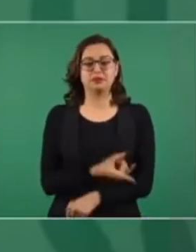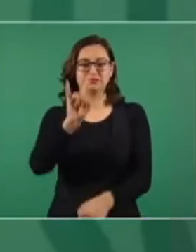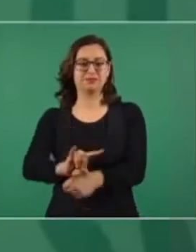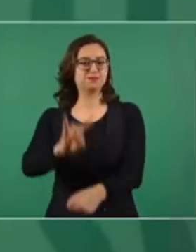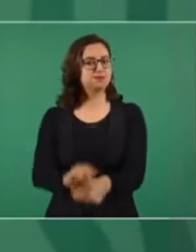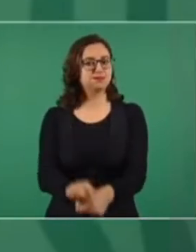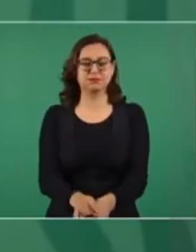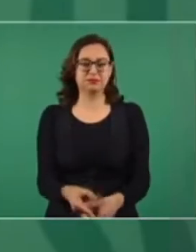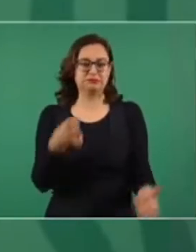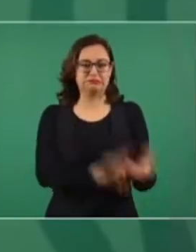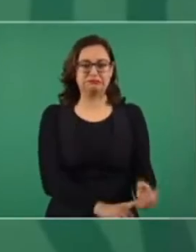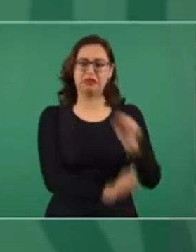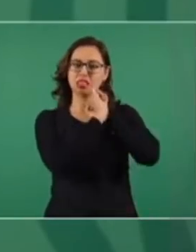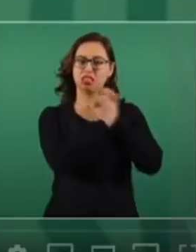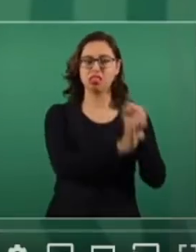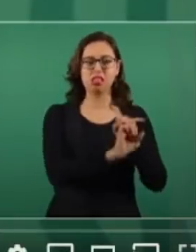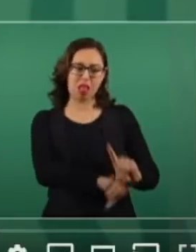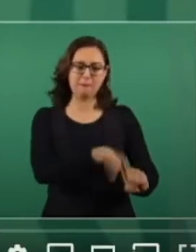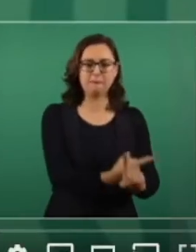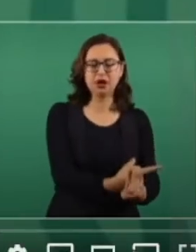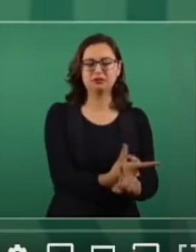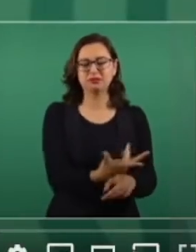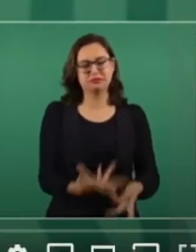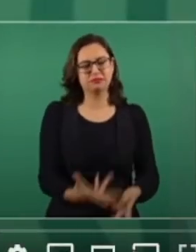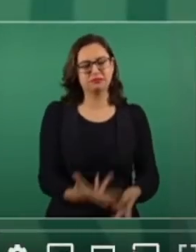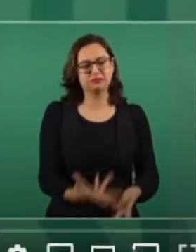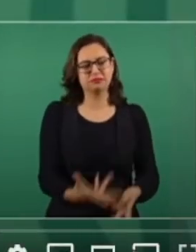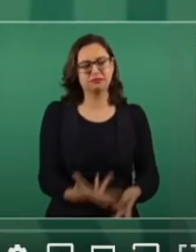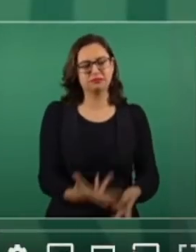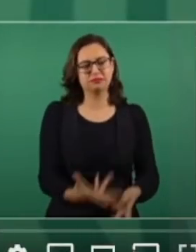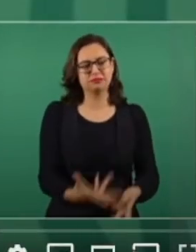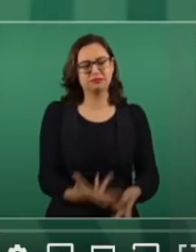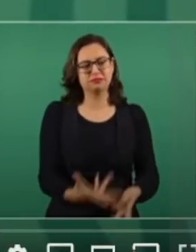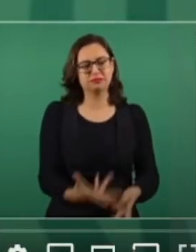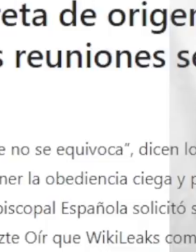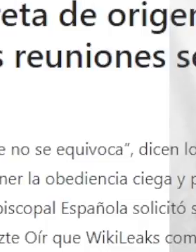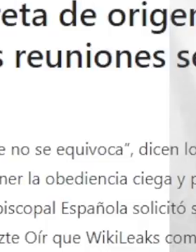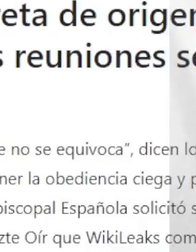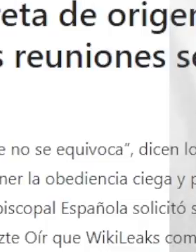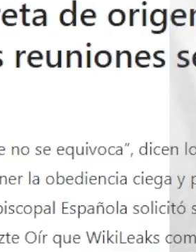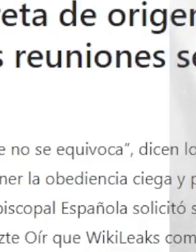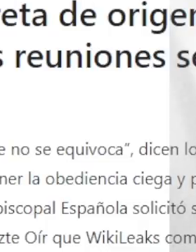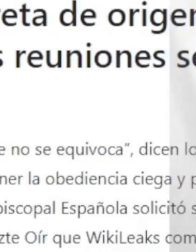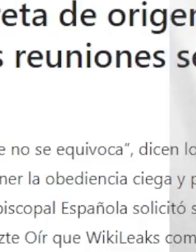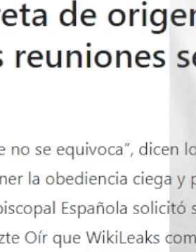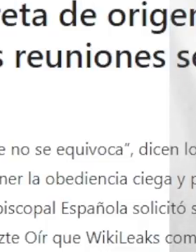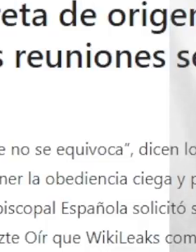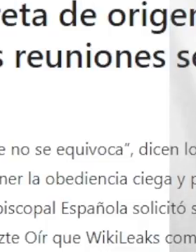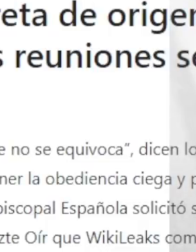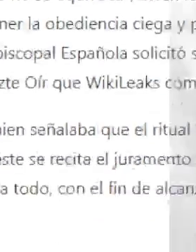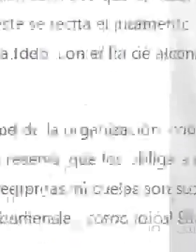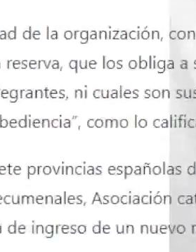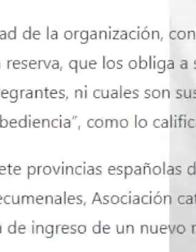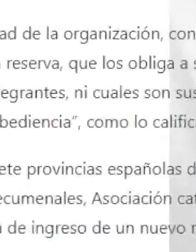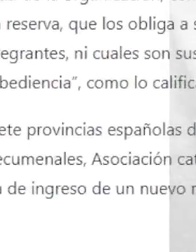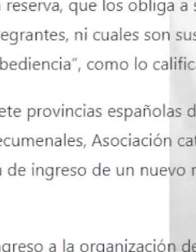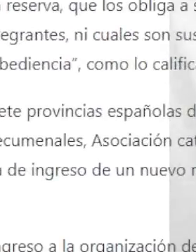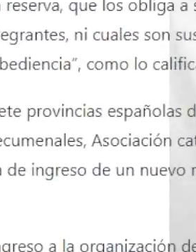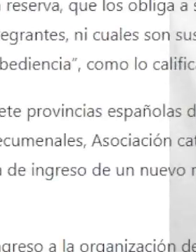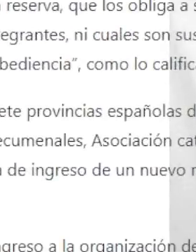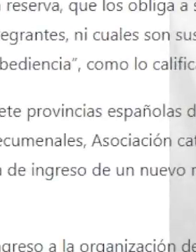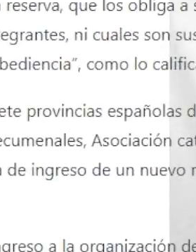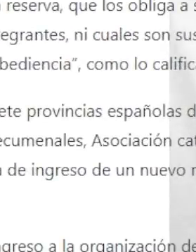participan en estos actos reprobables. Pues ahí está, familia, esto fue lo que dijo el presidente Andrés Manuel López Obrador, y es